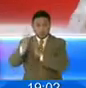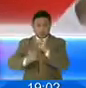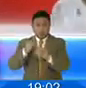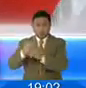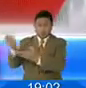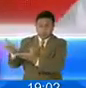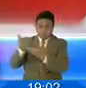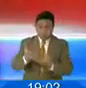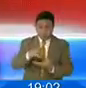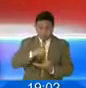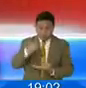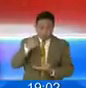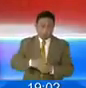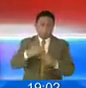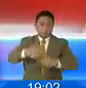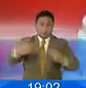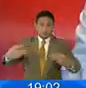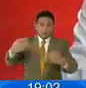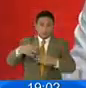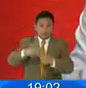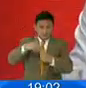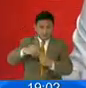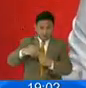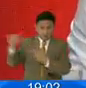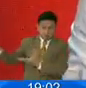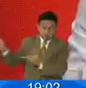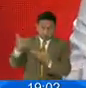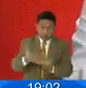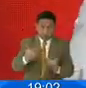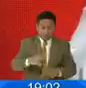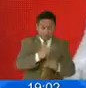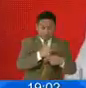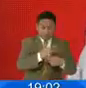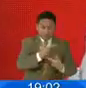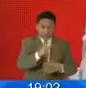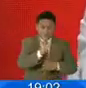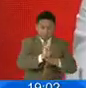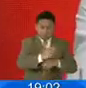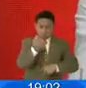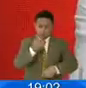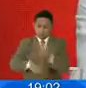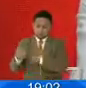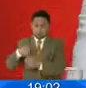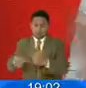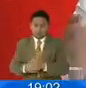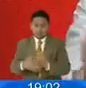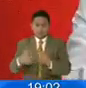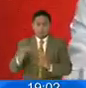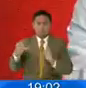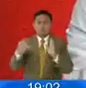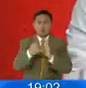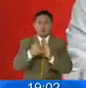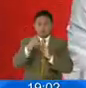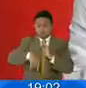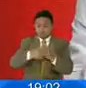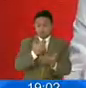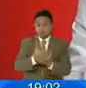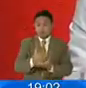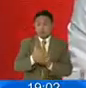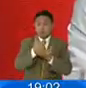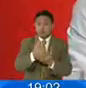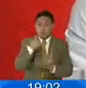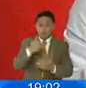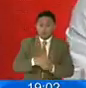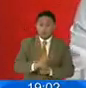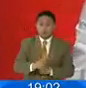con importación de materias primas para la exportación. Hay que sacar también impuestos lesivos para la economía, como el